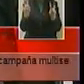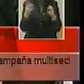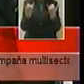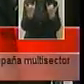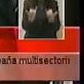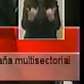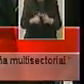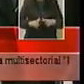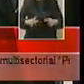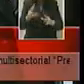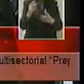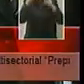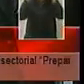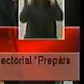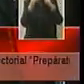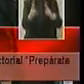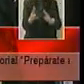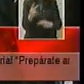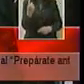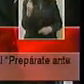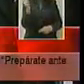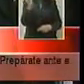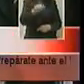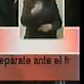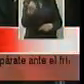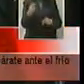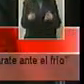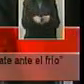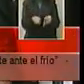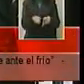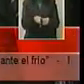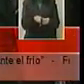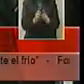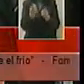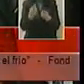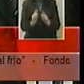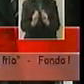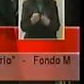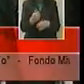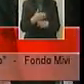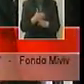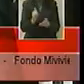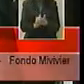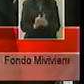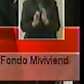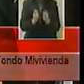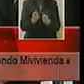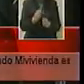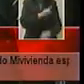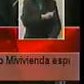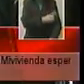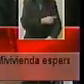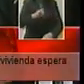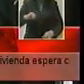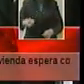este recinto hay que respetarlo. Una y otra es que también en el otorgamiento de facultades que se le ha entregado al